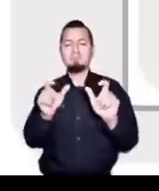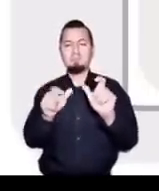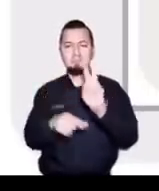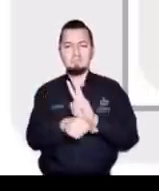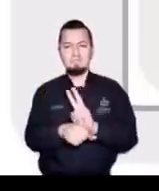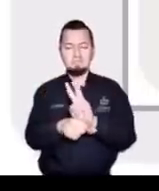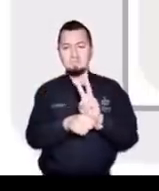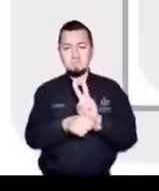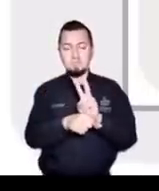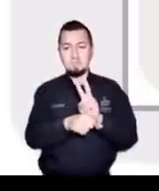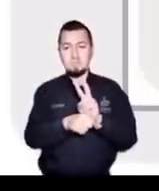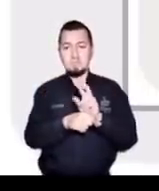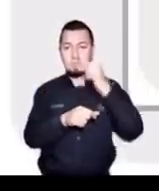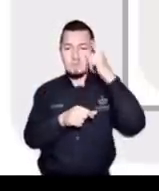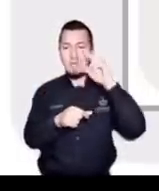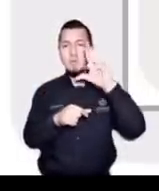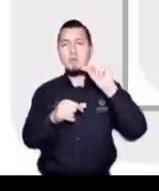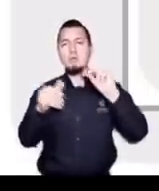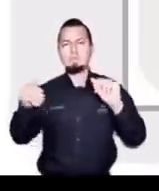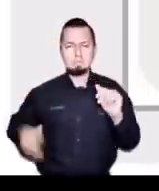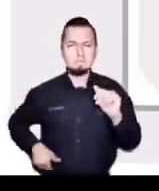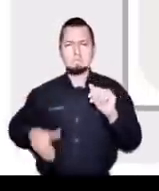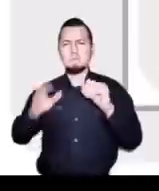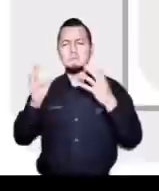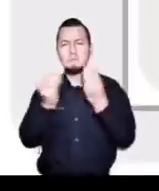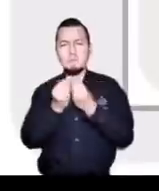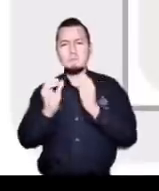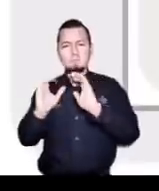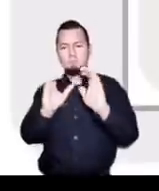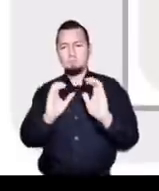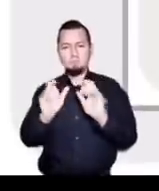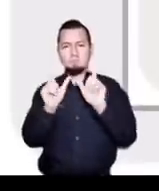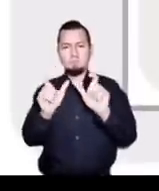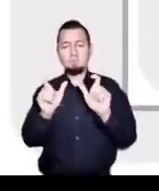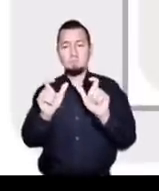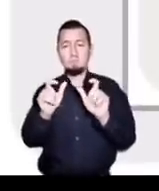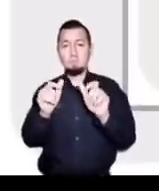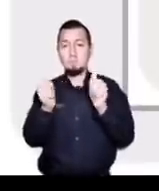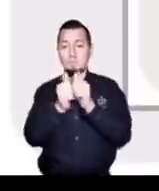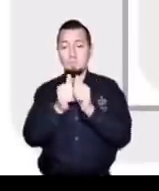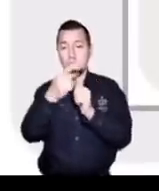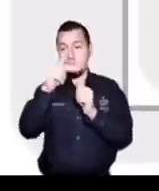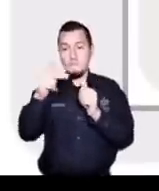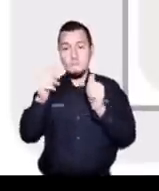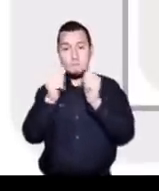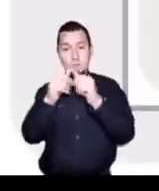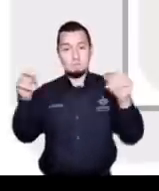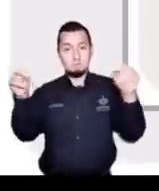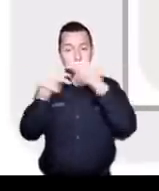evitar todo lo que está sucediendo actualmente. Wow. La mía sirva de comentario para decirles que estará